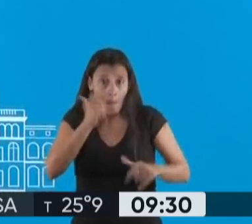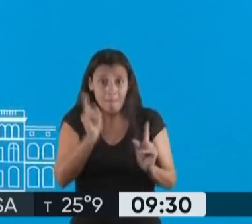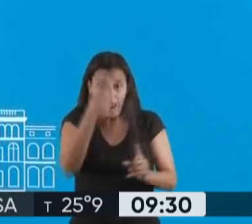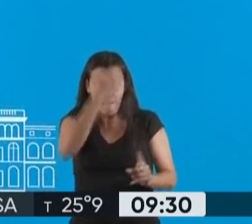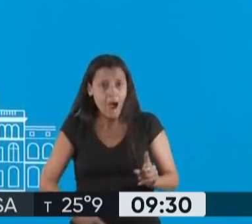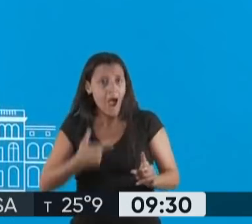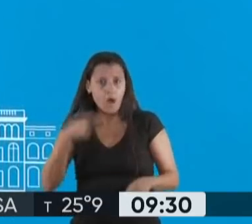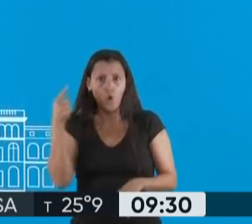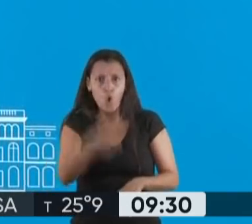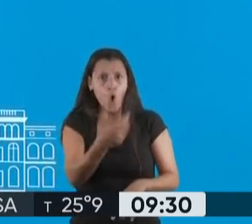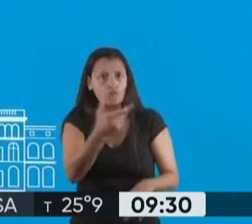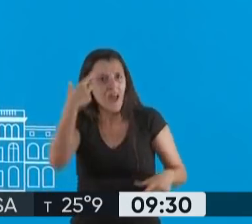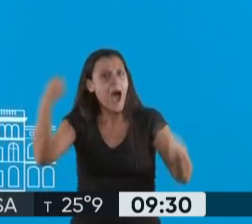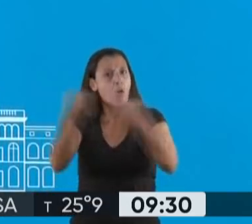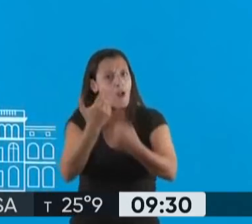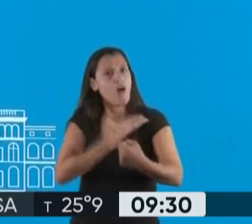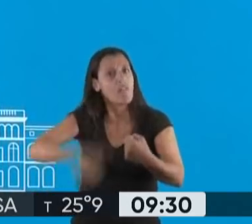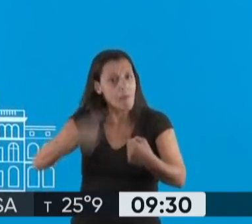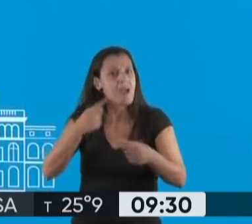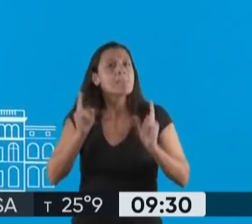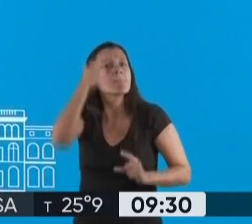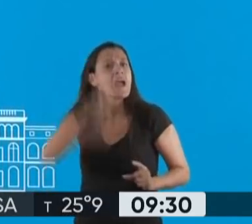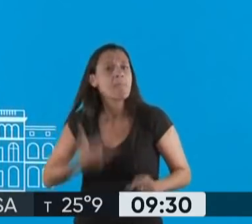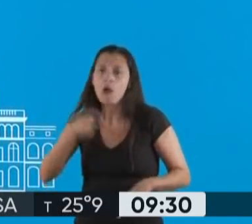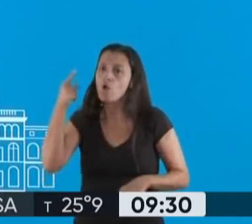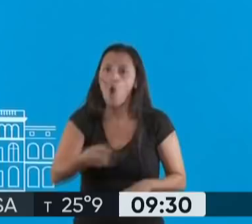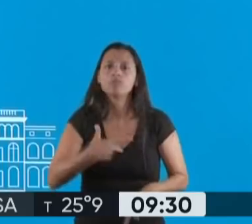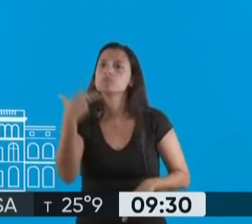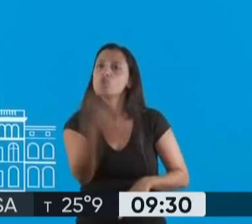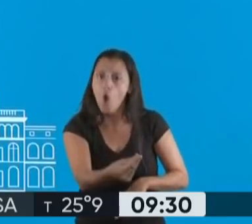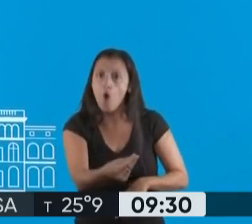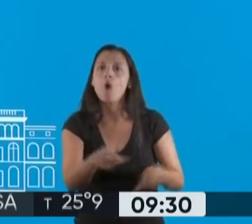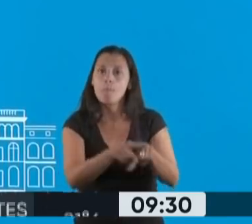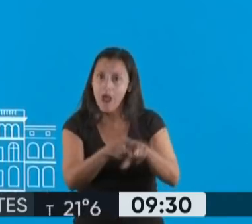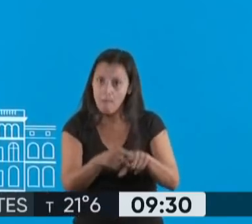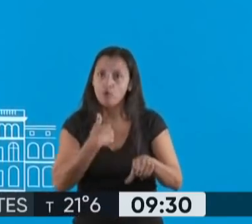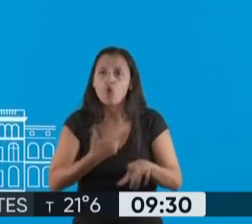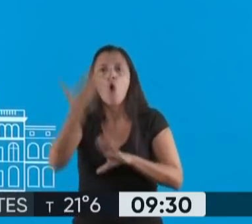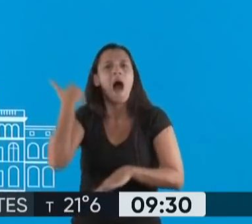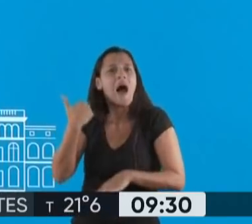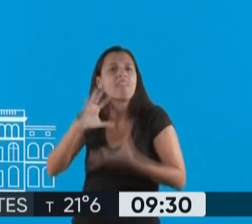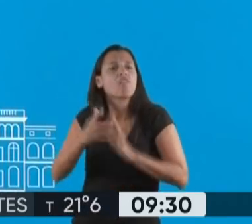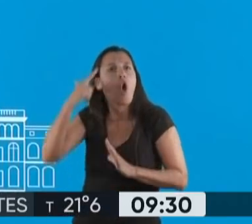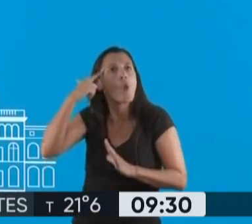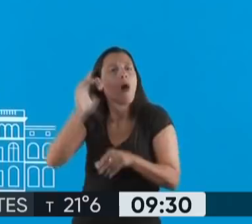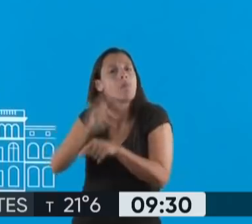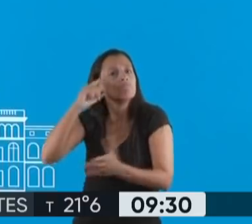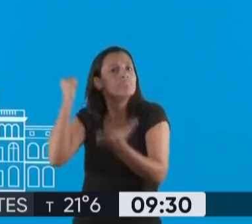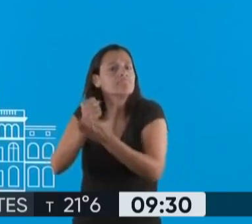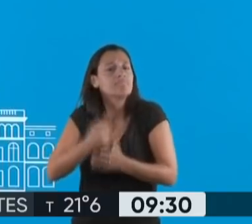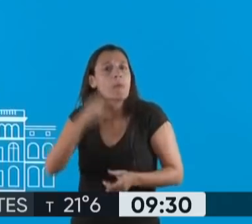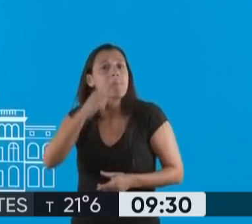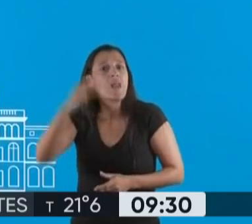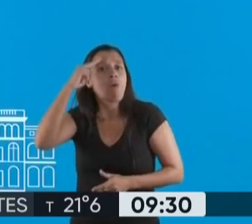acuerdo con el Fondo Monetario Internacional, encabecé campañas contra el acuerdo con el Fondo Monetario Internacional. Soy de una generación que empezó a hacer política en el